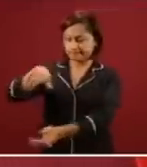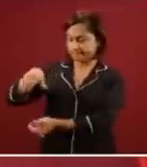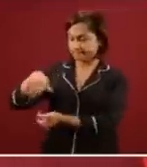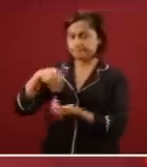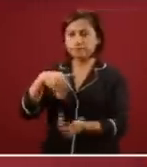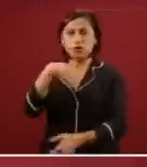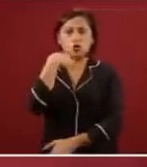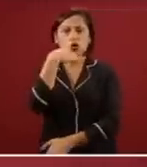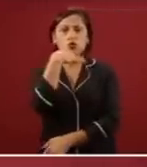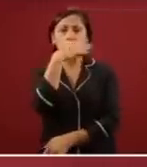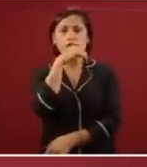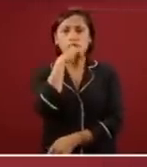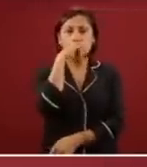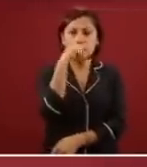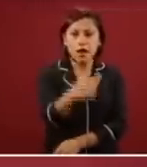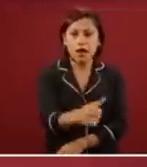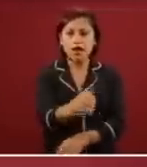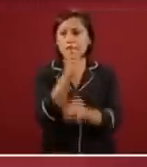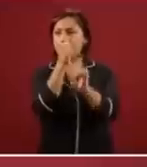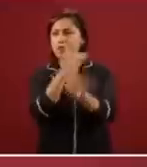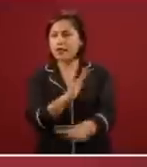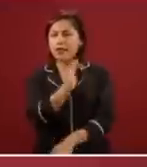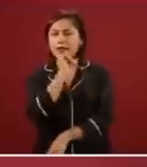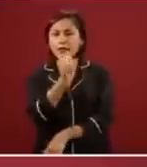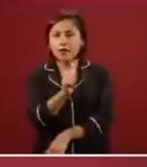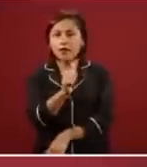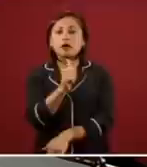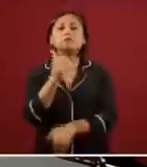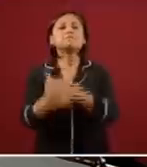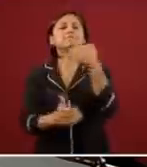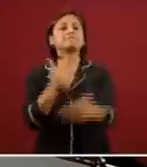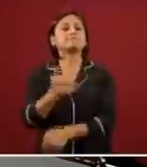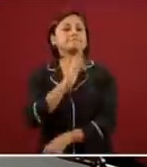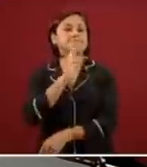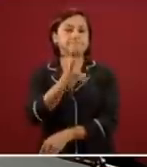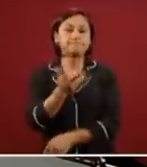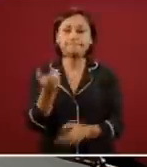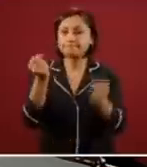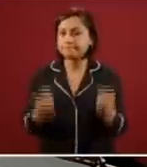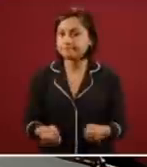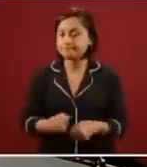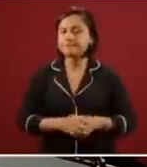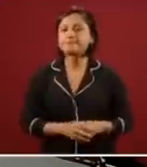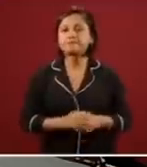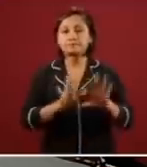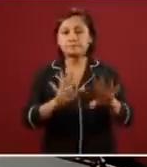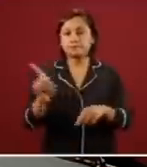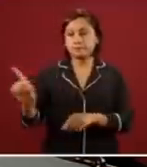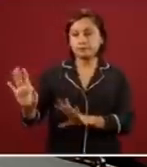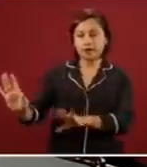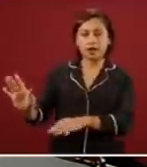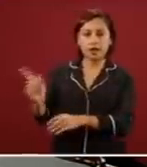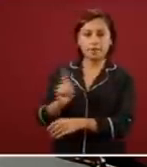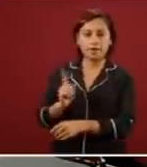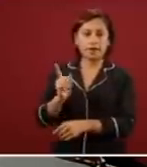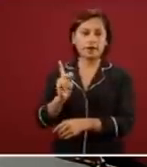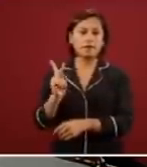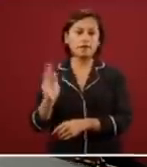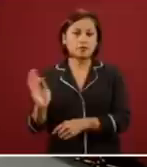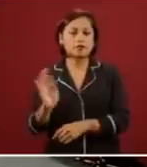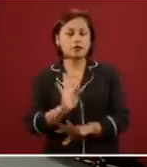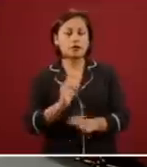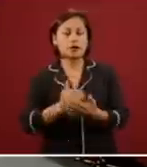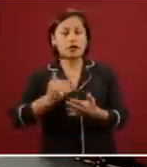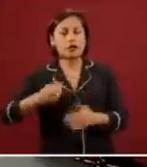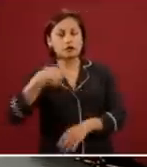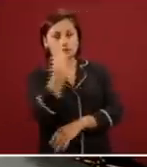vamos a avanzar. Oiga, presidente, solo una precisión antes de que hable el procurador. Desde su punto de vista, con las acciones que está